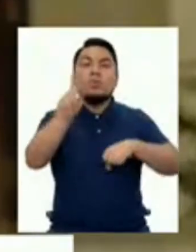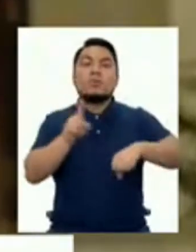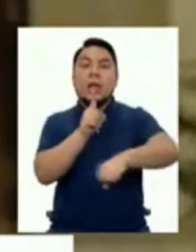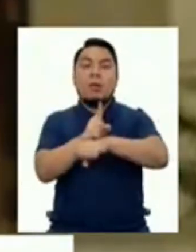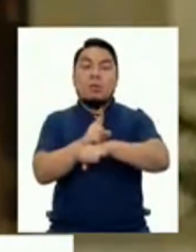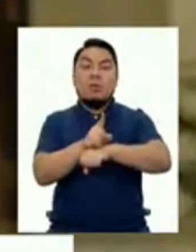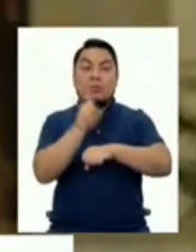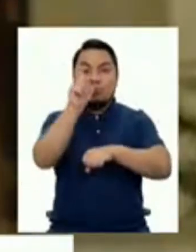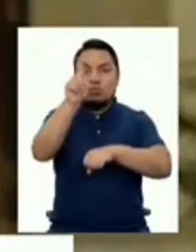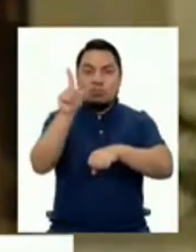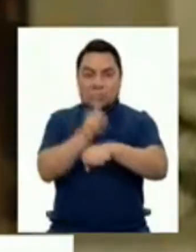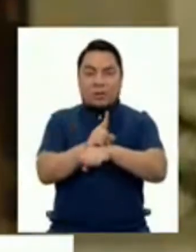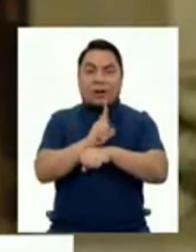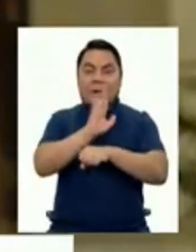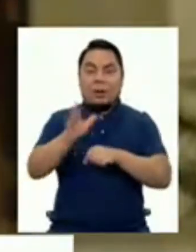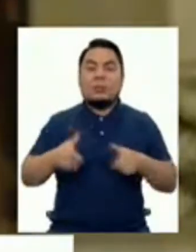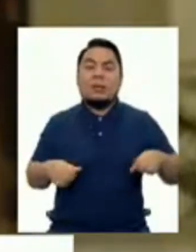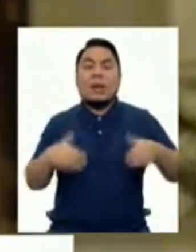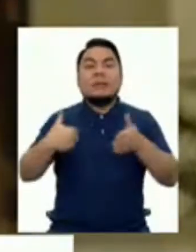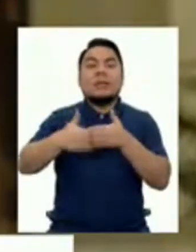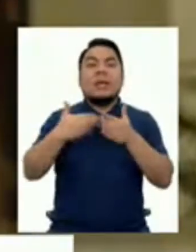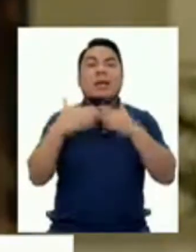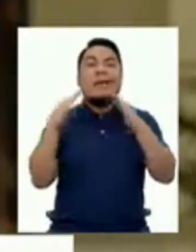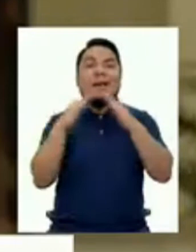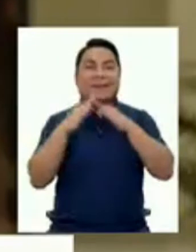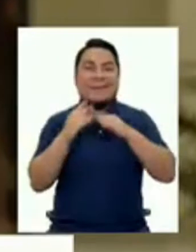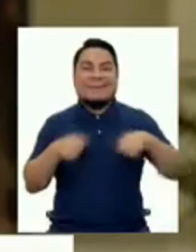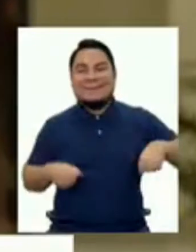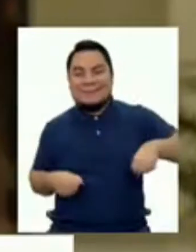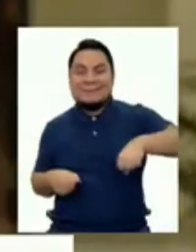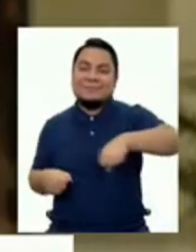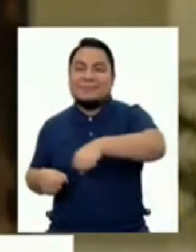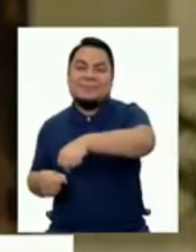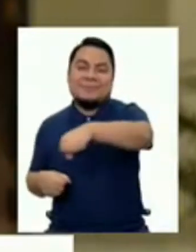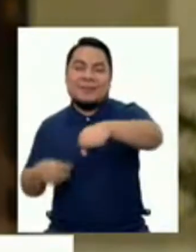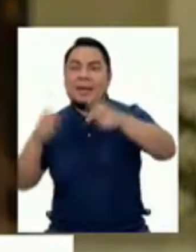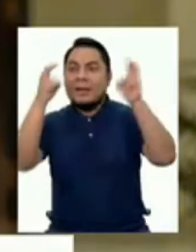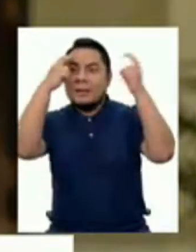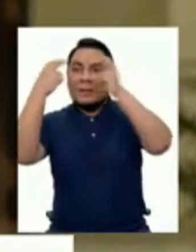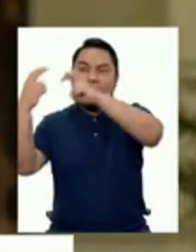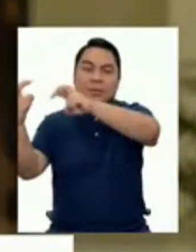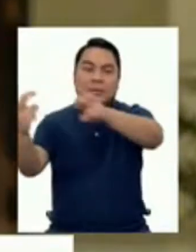día dentro de un radio cercano a su vivienda.